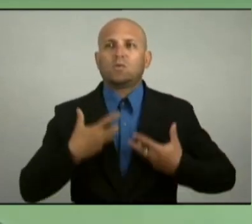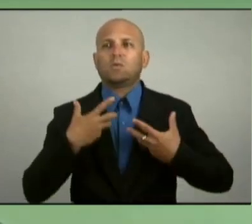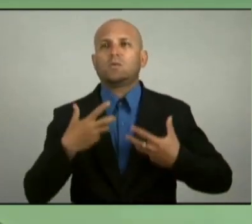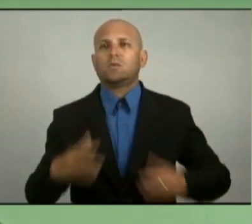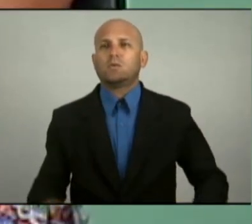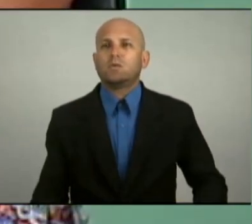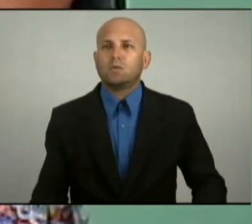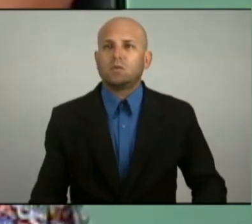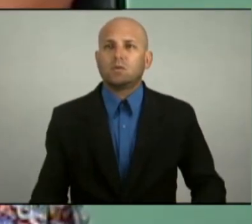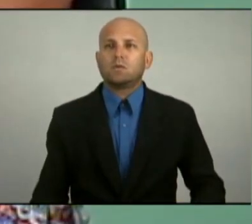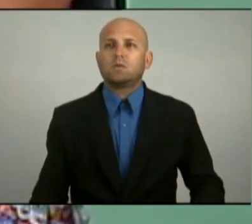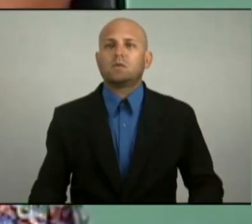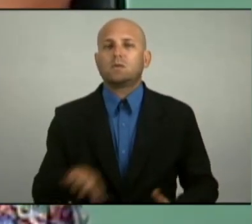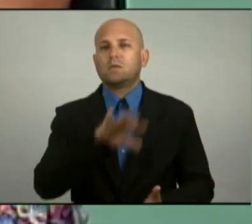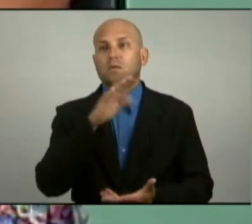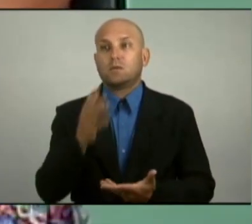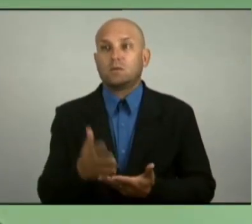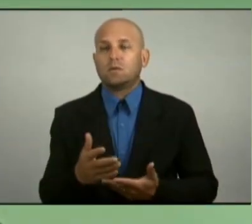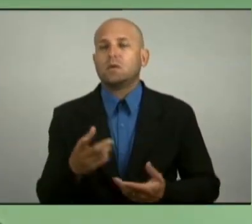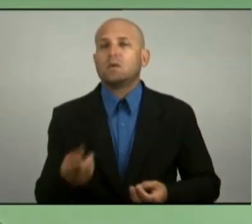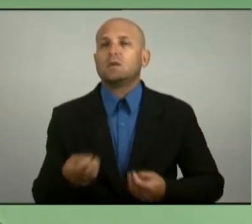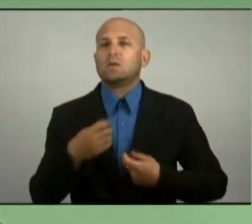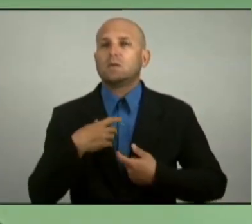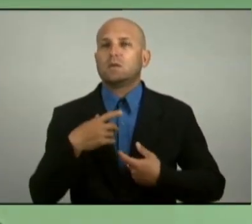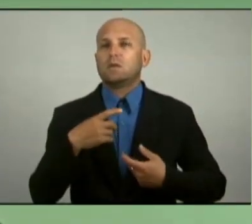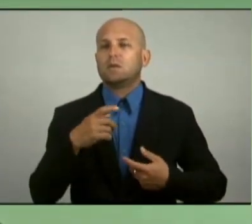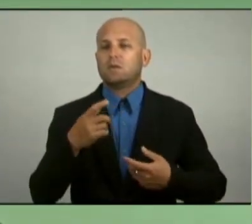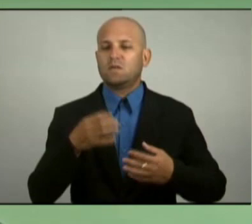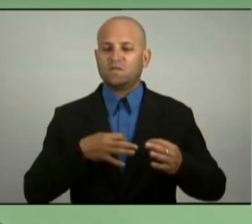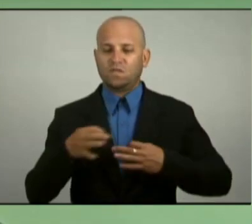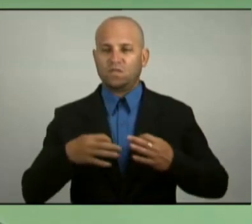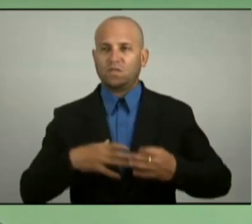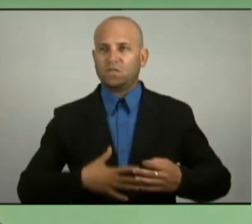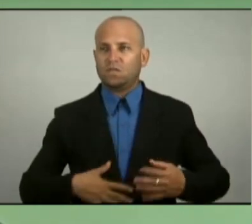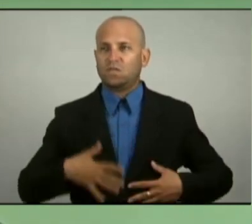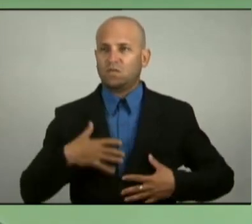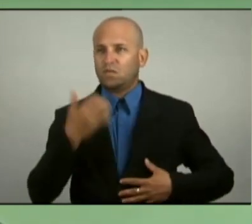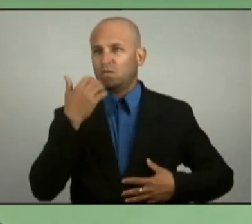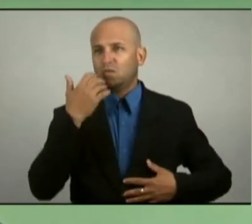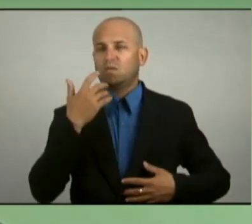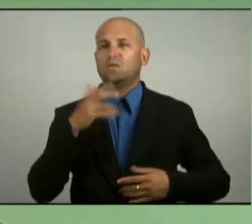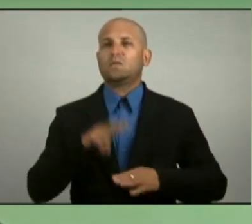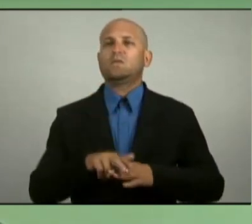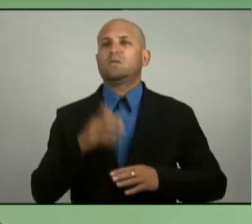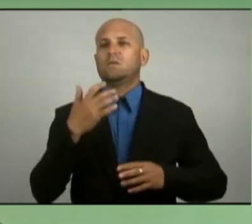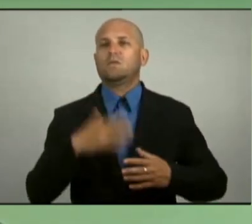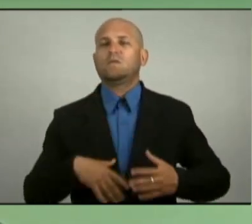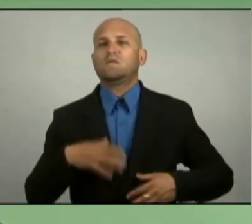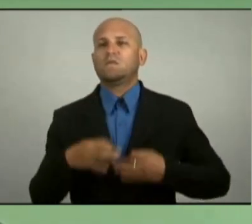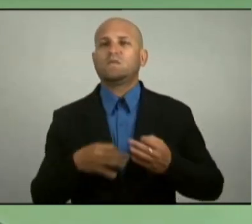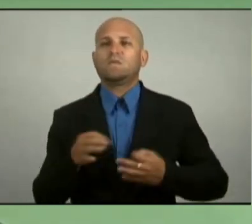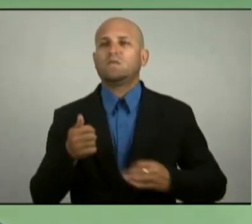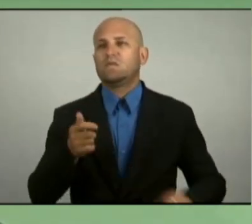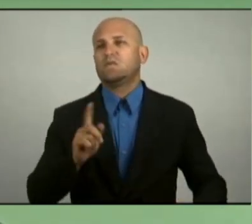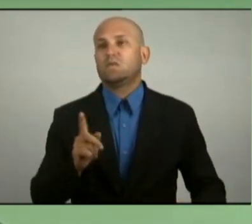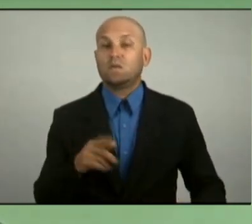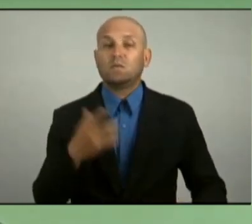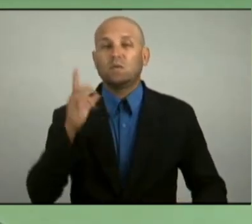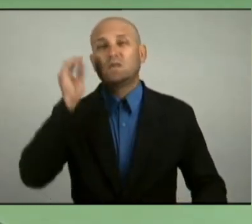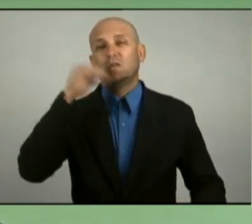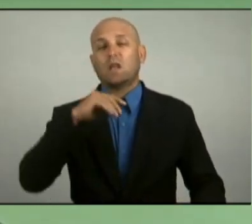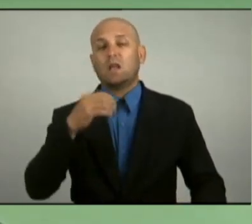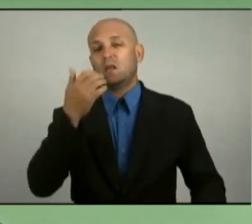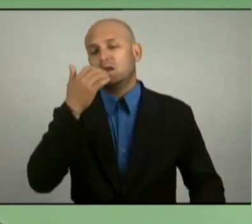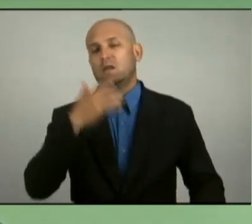muchas cantidades también exactamente porque esto no permite que el metabolismo se haga O sea la digestión es un proceso que lleva horas y